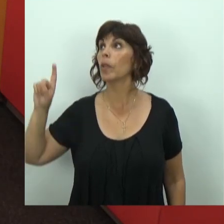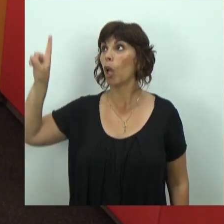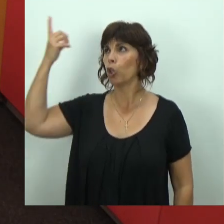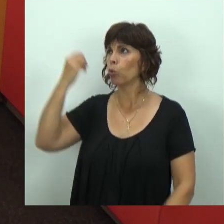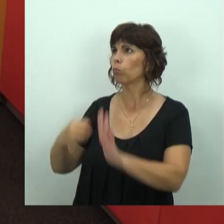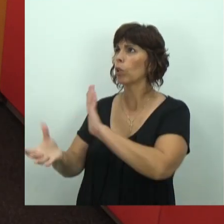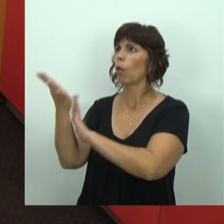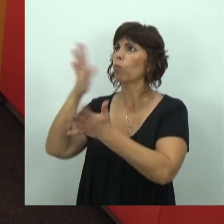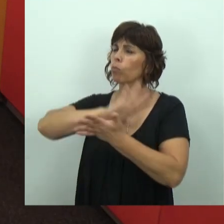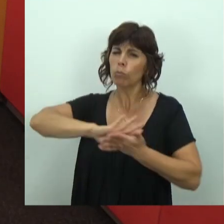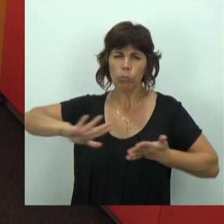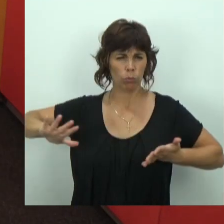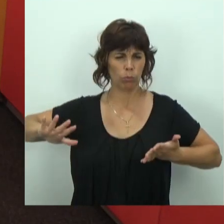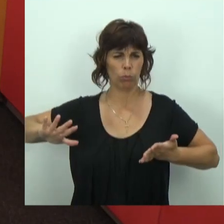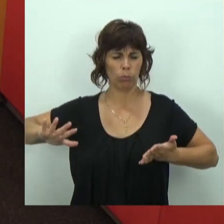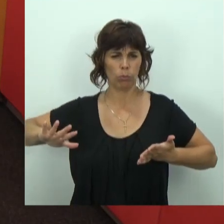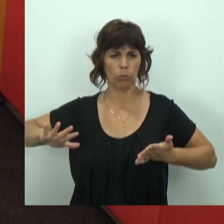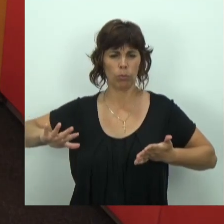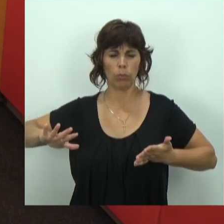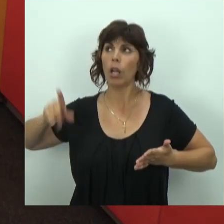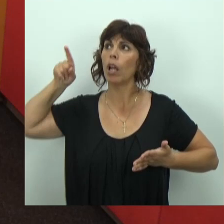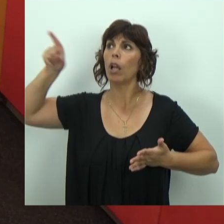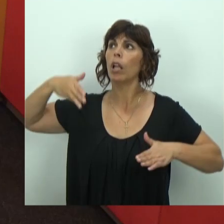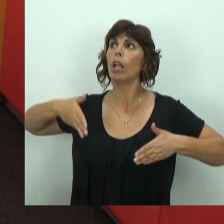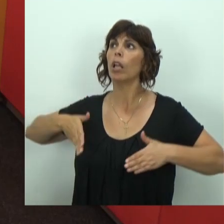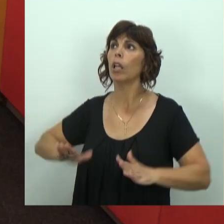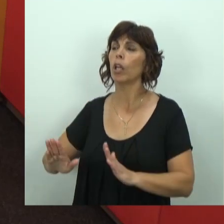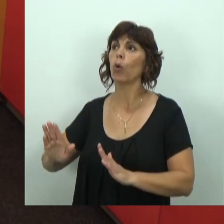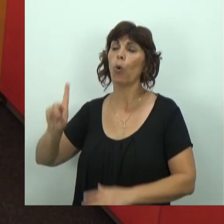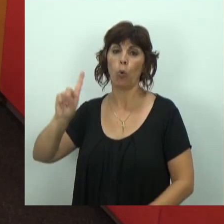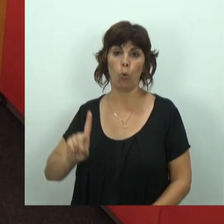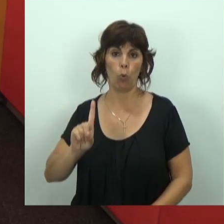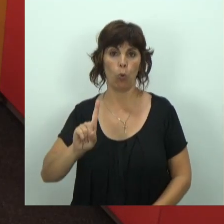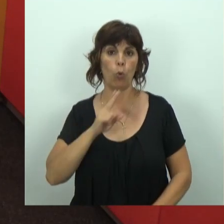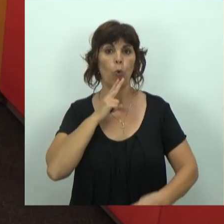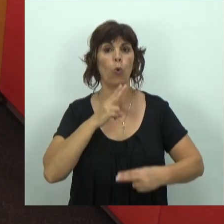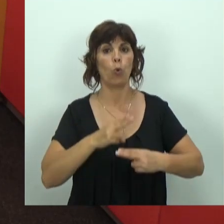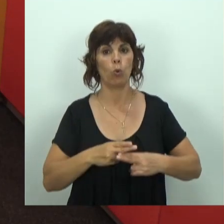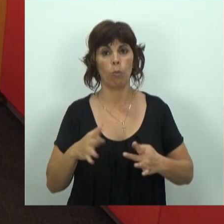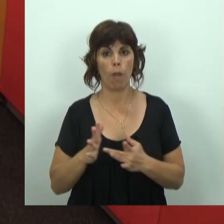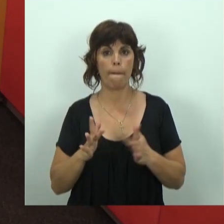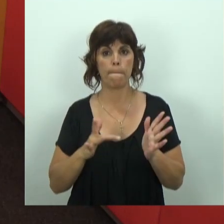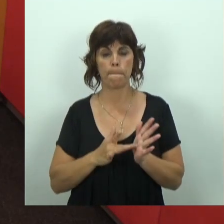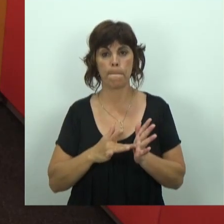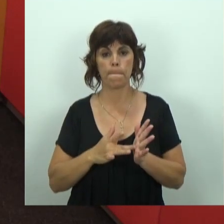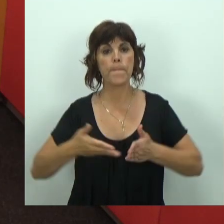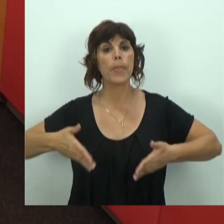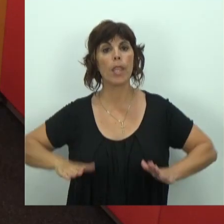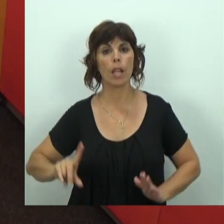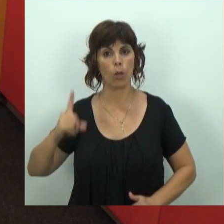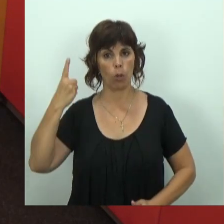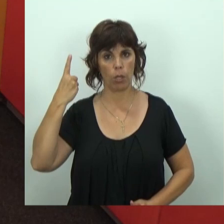eterno, él tiene un hijo. Su nombre es Jesucristo, el Hijo de